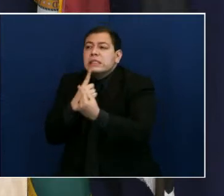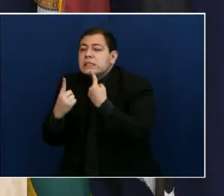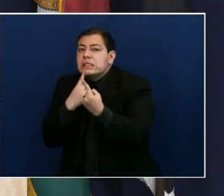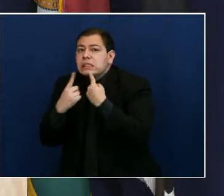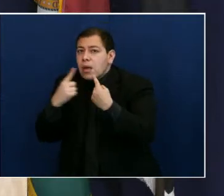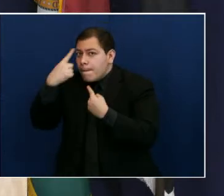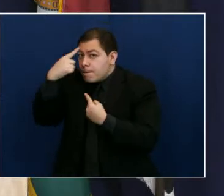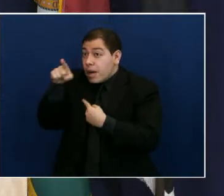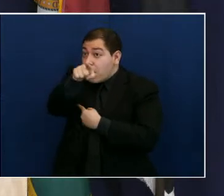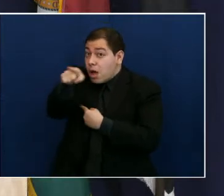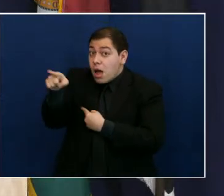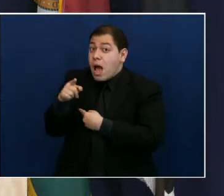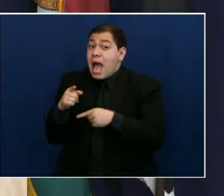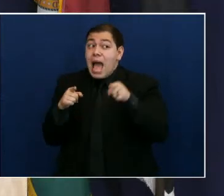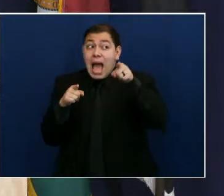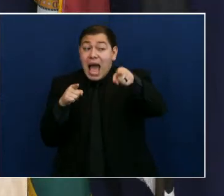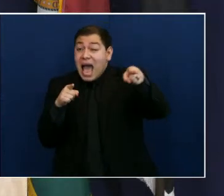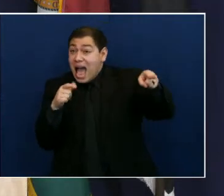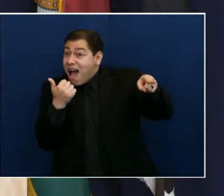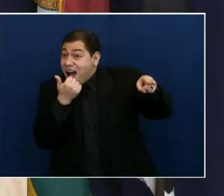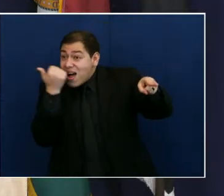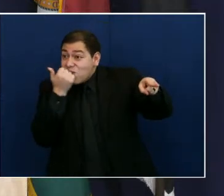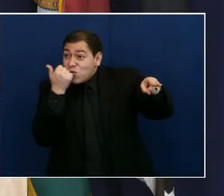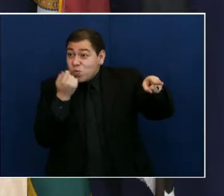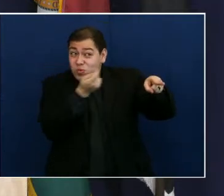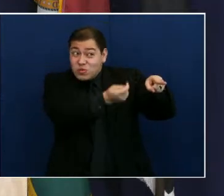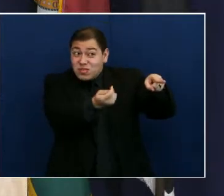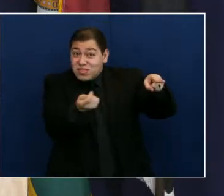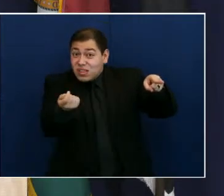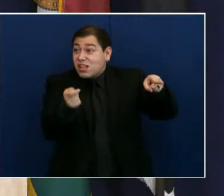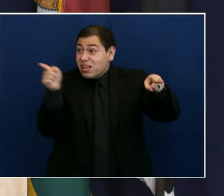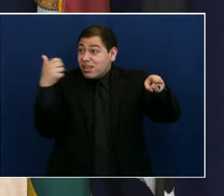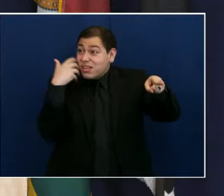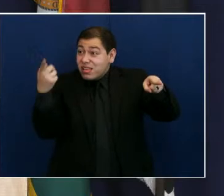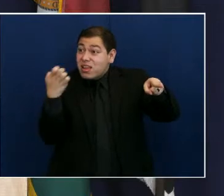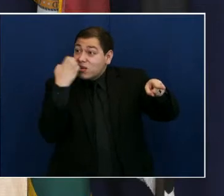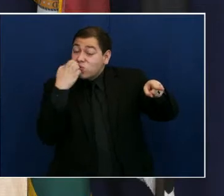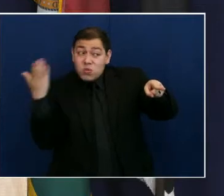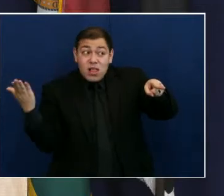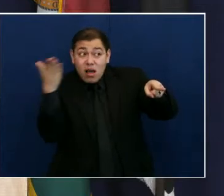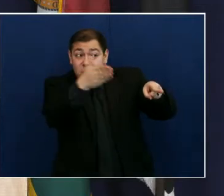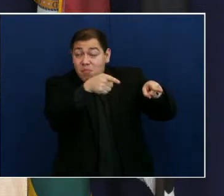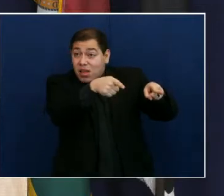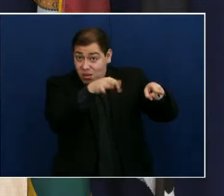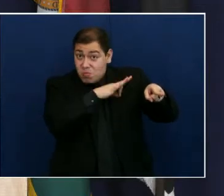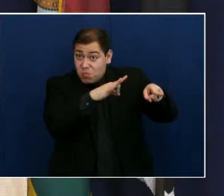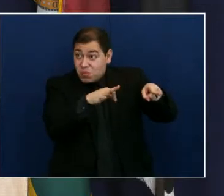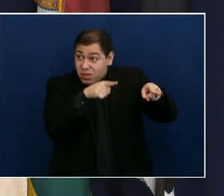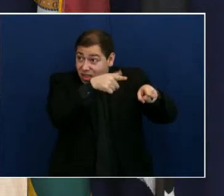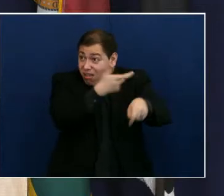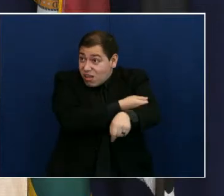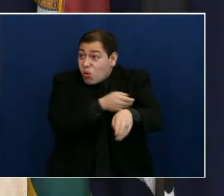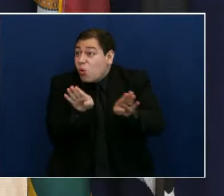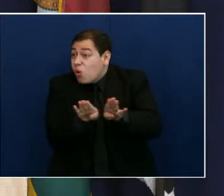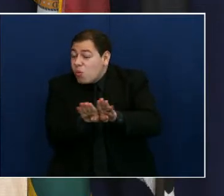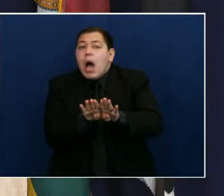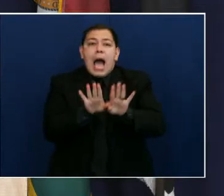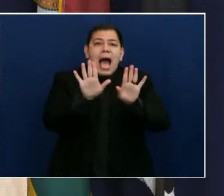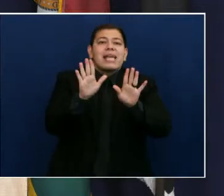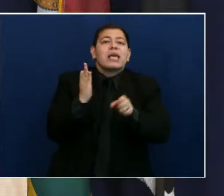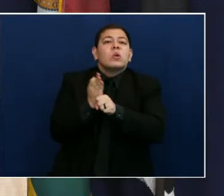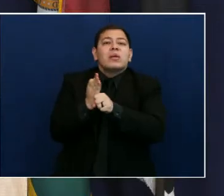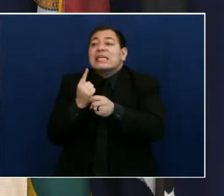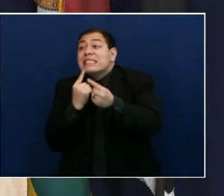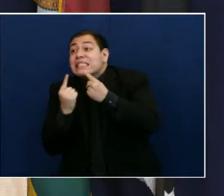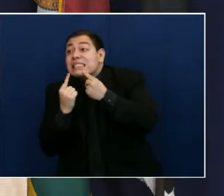la vacuna. Entonces ya estamos colaborando con los distritos escolares para poder tener esa oportunidad de vacunar.